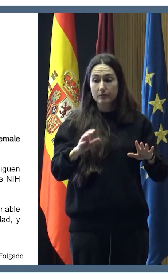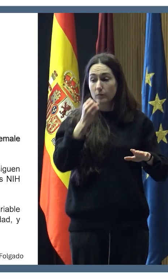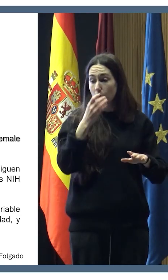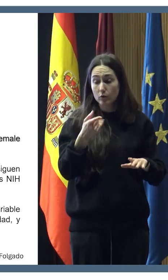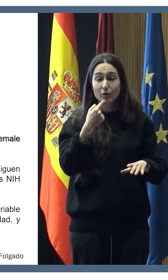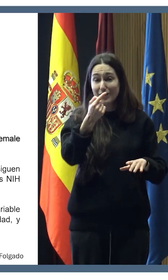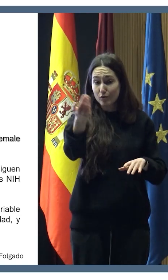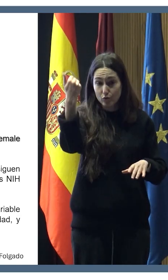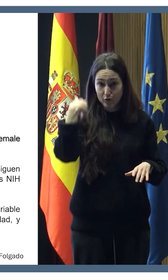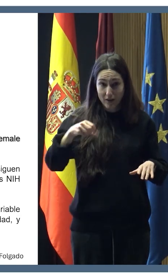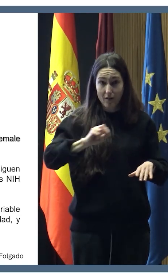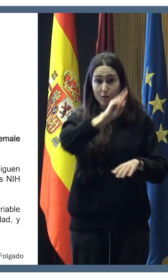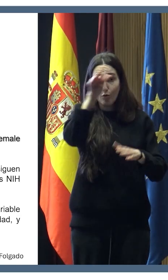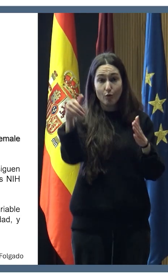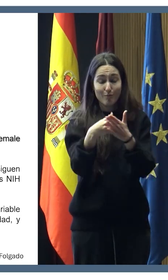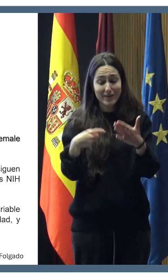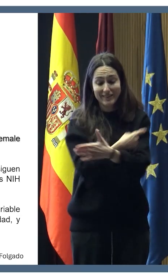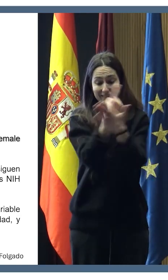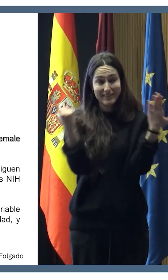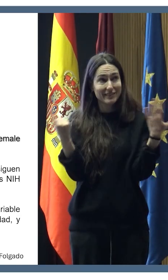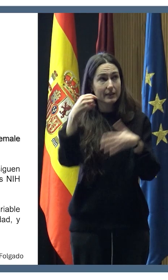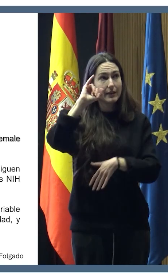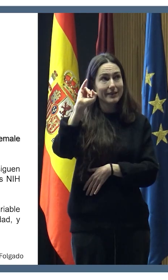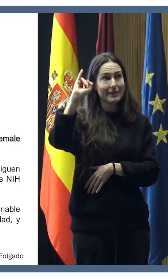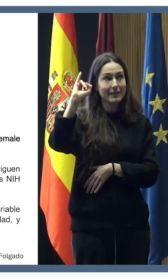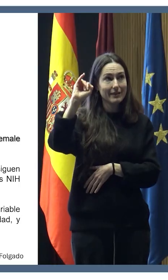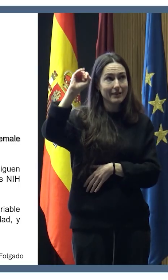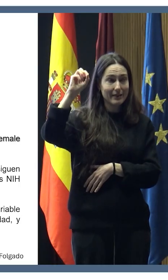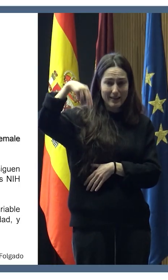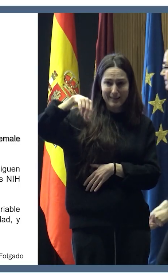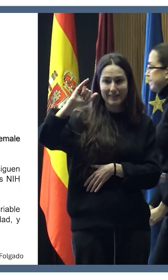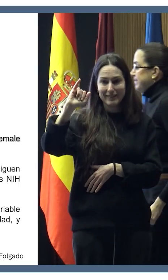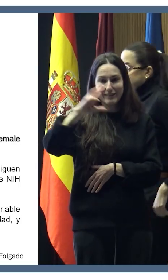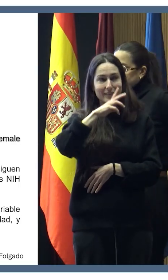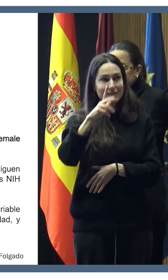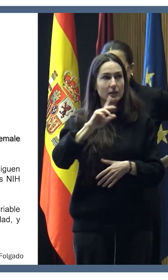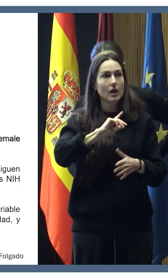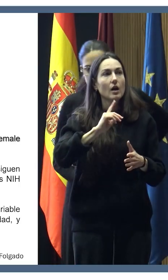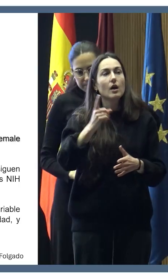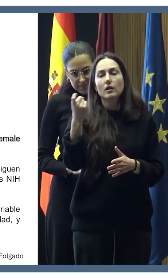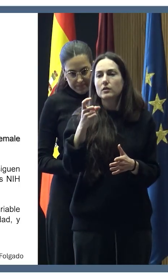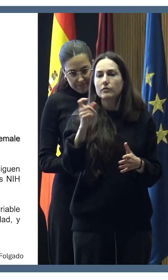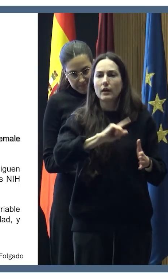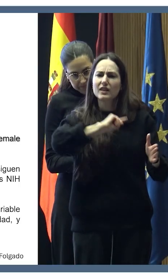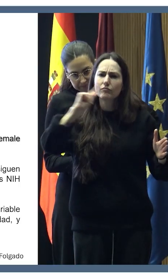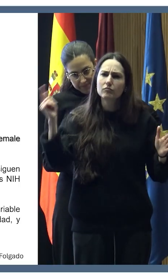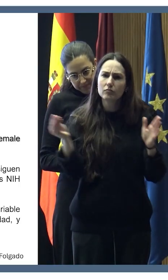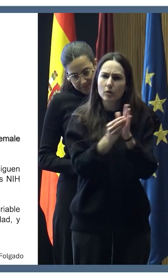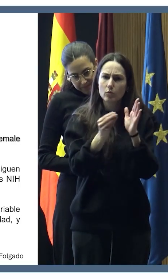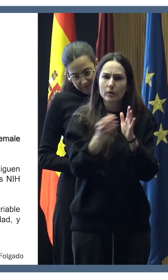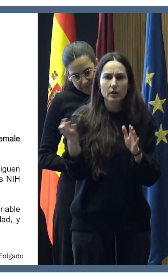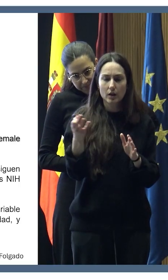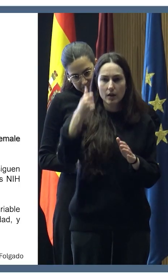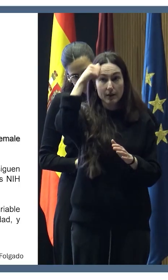lo he comentado antes, en 2016 el NIH requiere incluir los dos